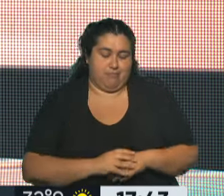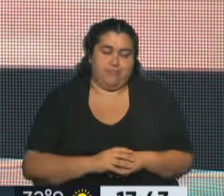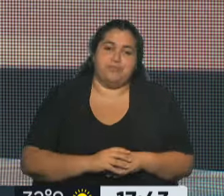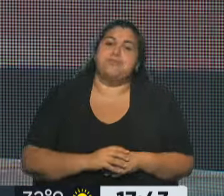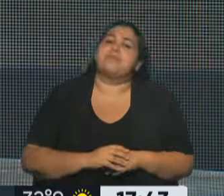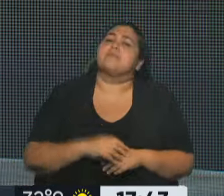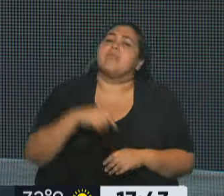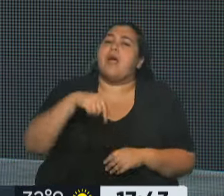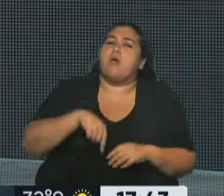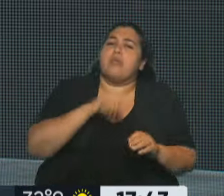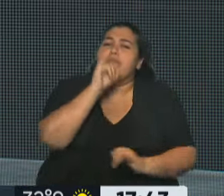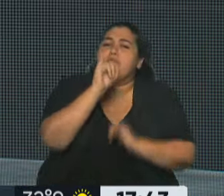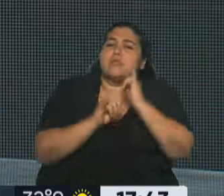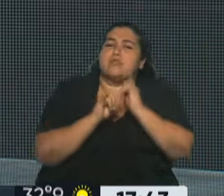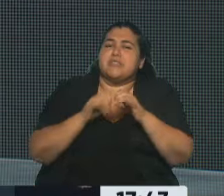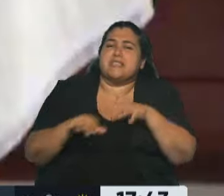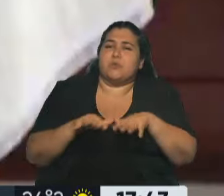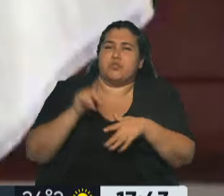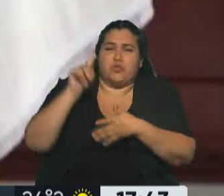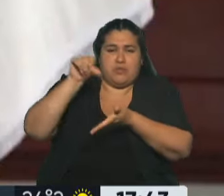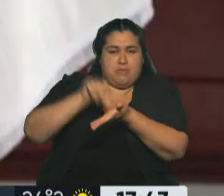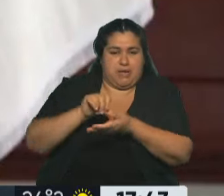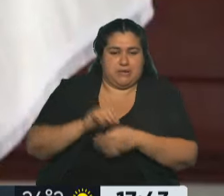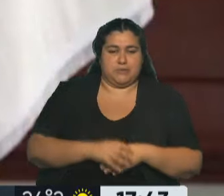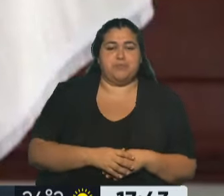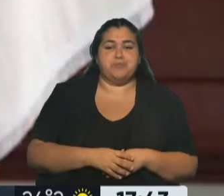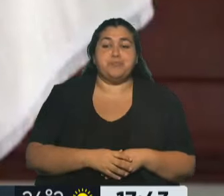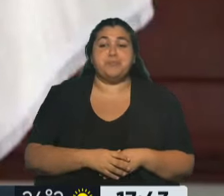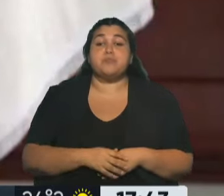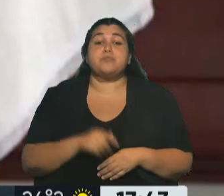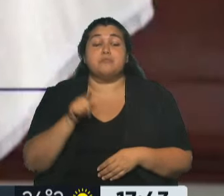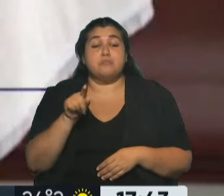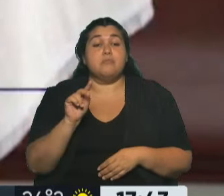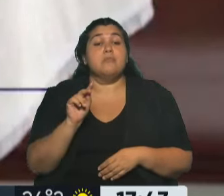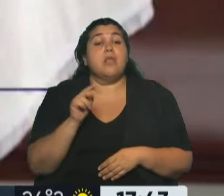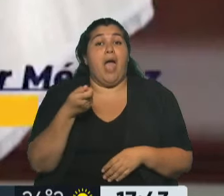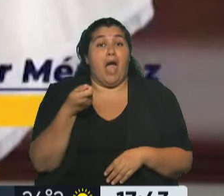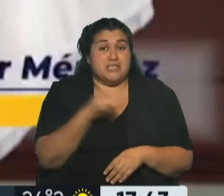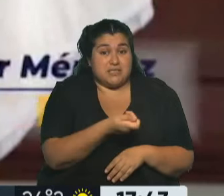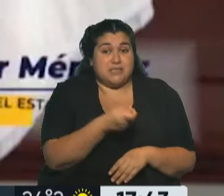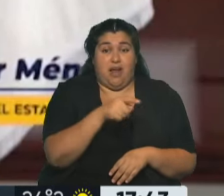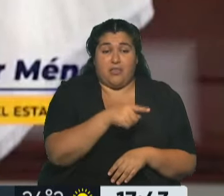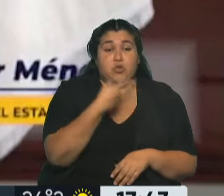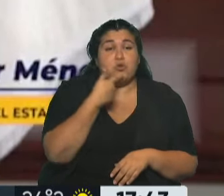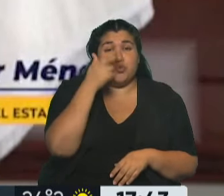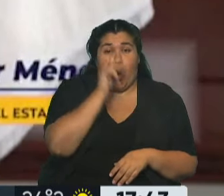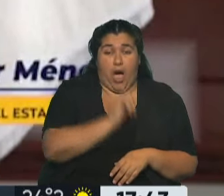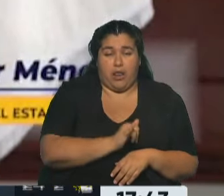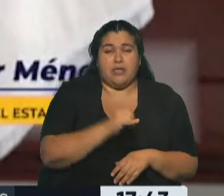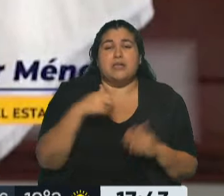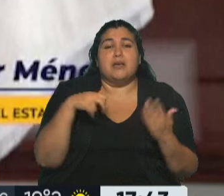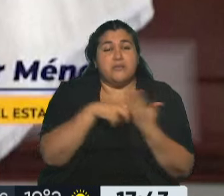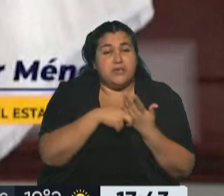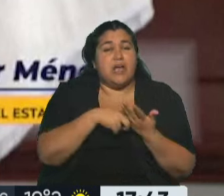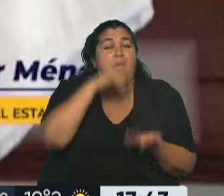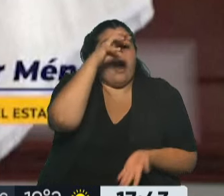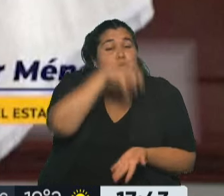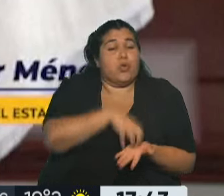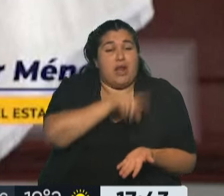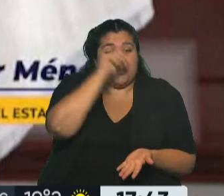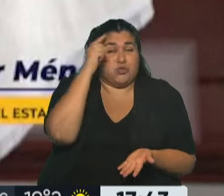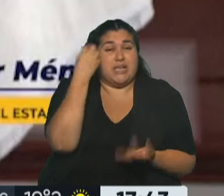poco Cuál es el clima que se vive en aquel país ante el asesinato de nuestro compañero César Suárez fiscal de la unidad nacional